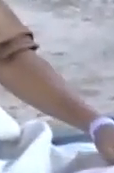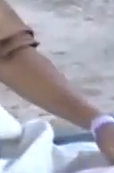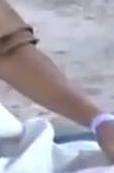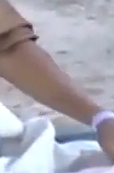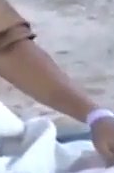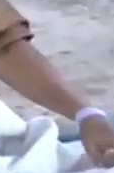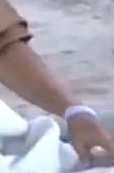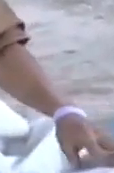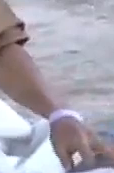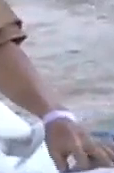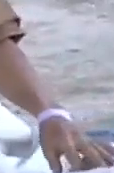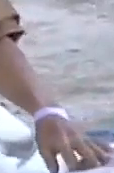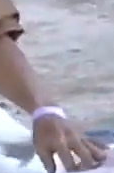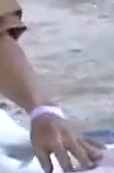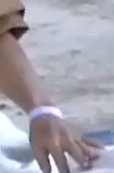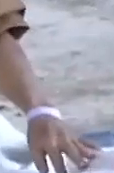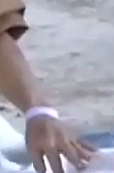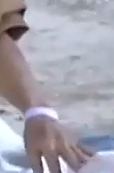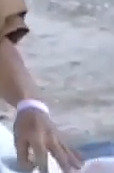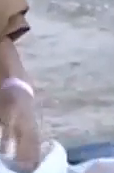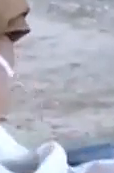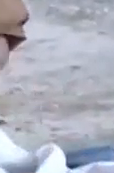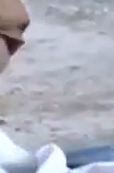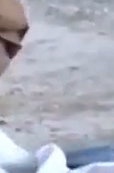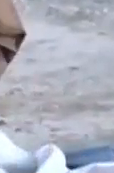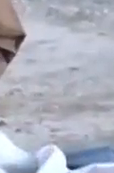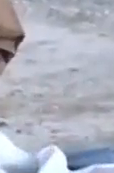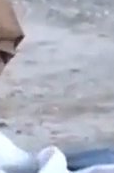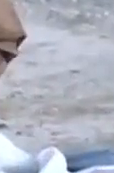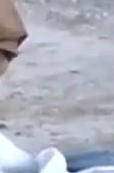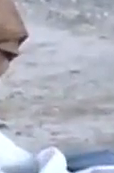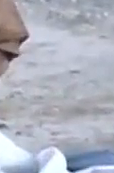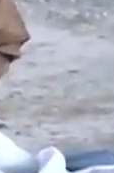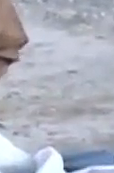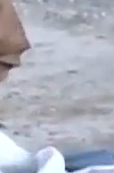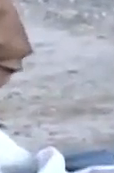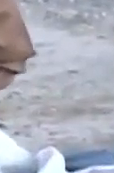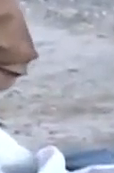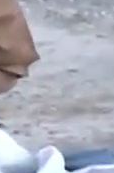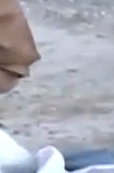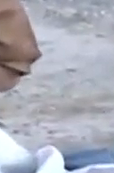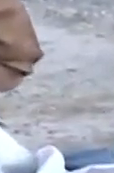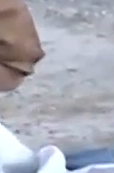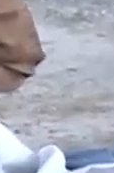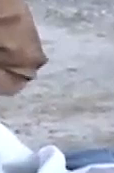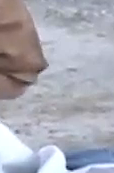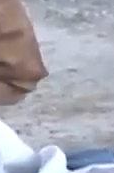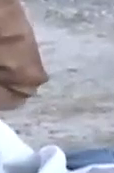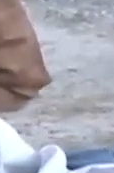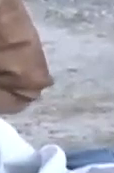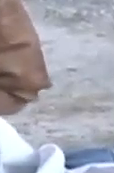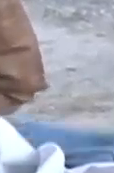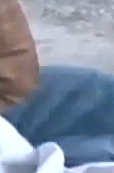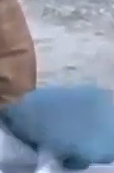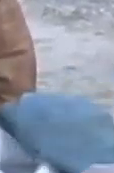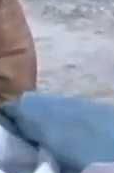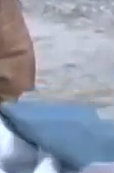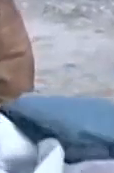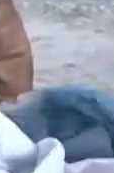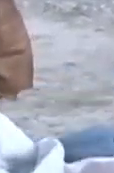Libertad, patria, patria, libertad. ¡Que viva Venezuela bonita! ¡Que viva